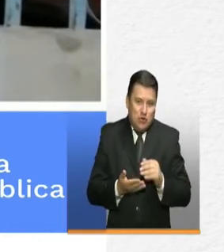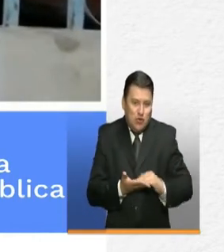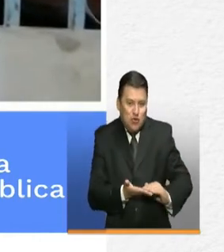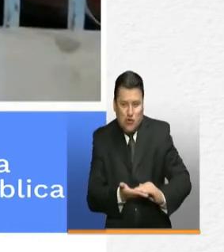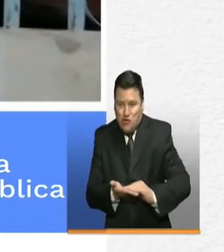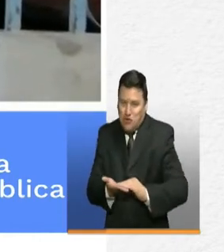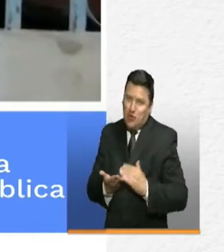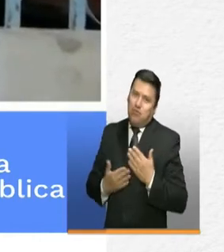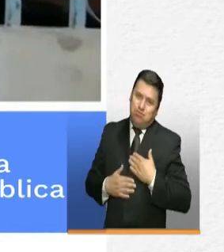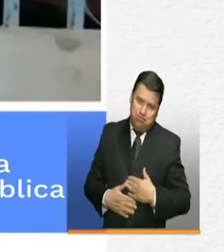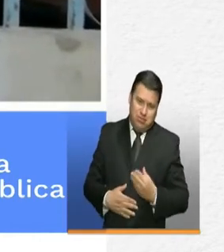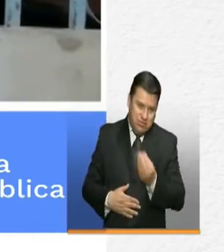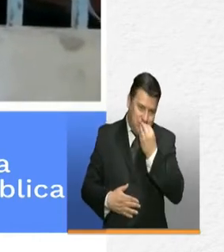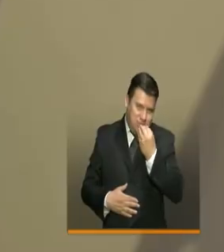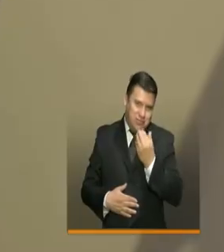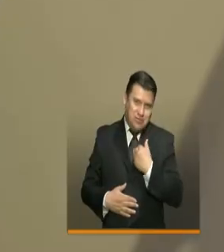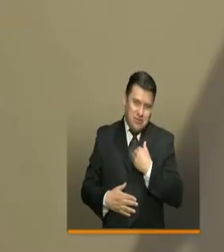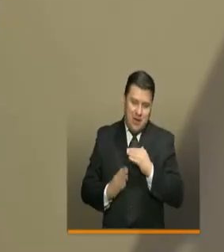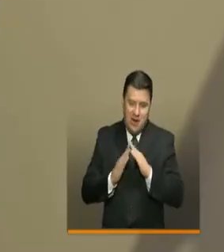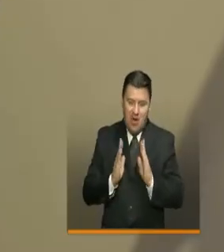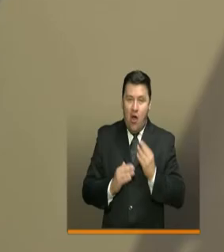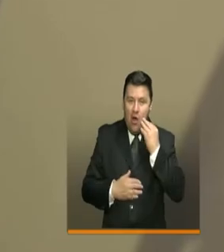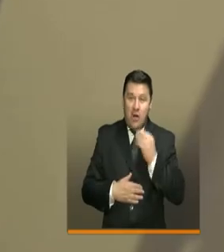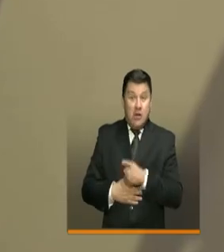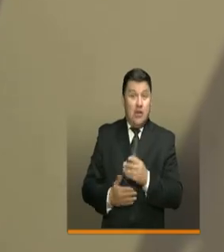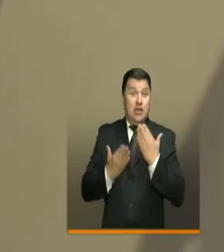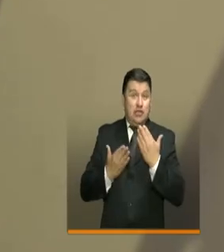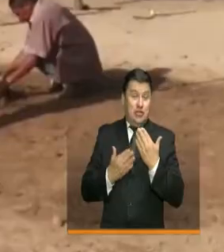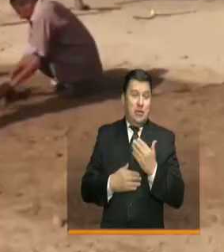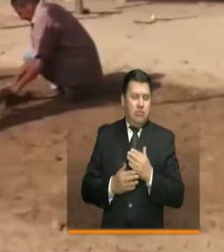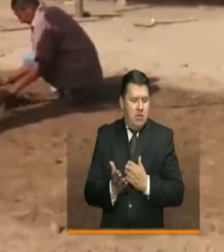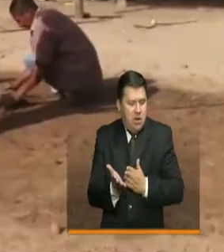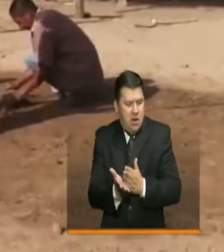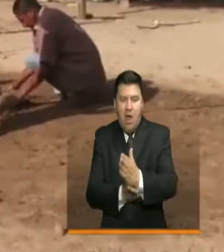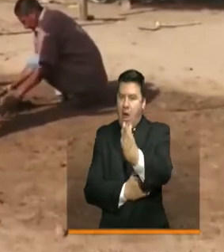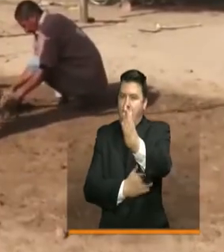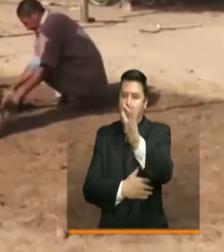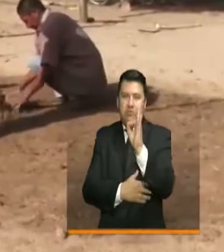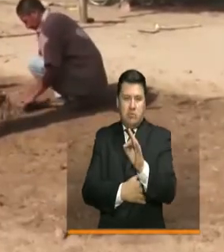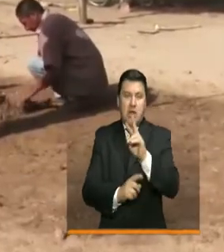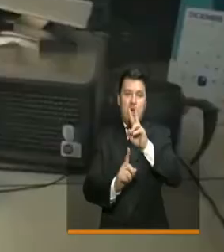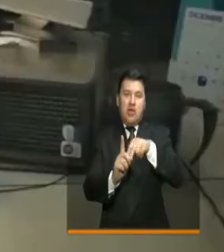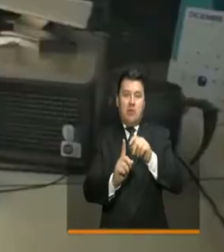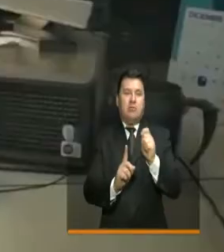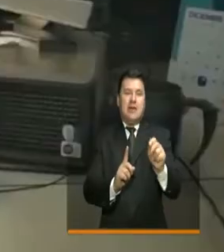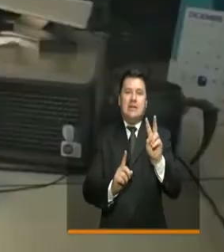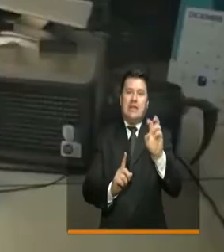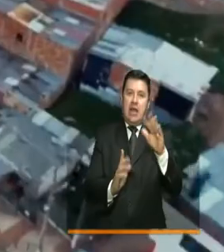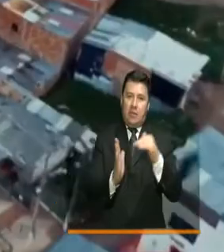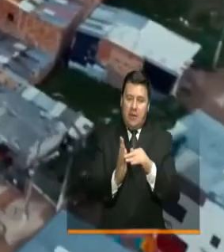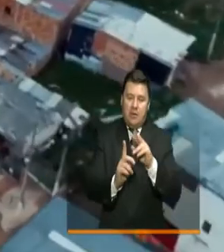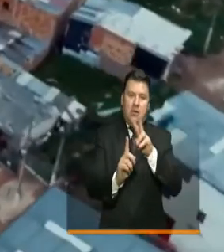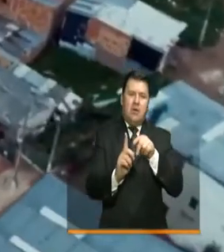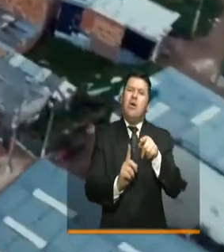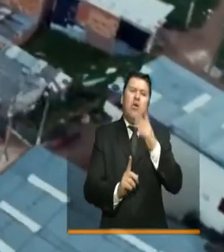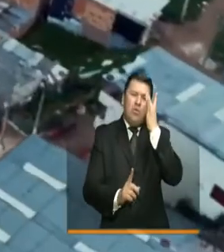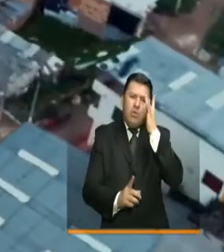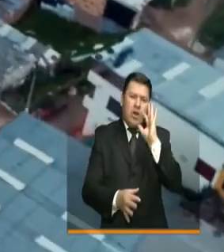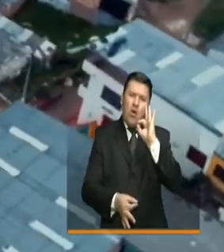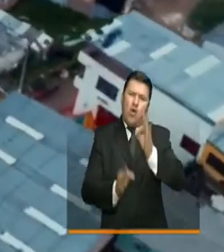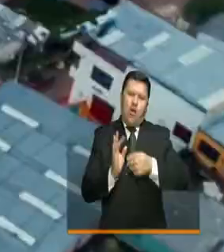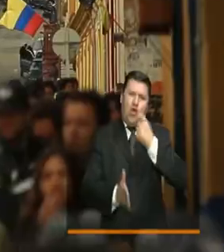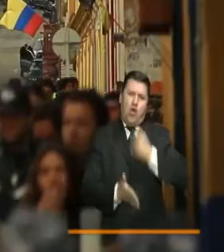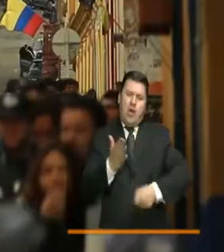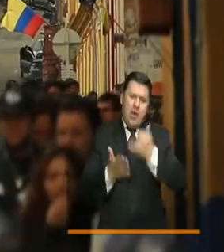solucionar algunos días de alimentación de mi hogar. Este beneficio permanente, que se entregará cada 2 meses, corrige una injusticia social